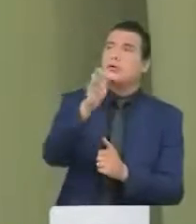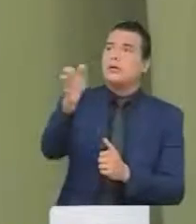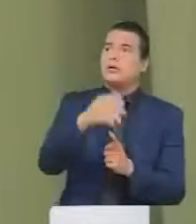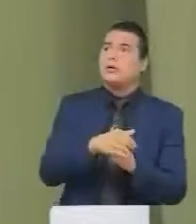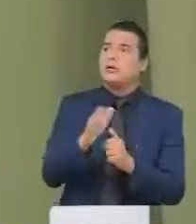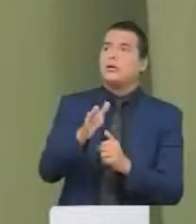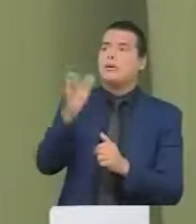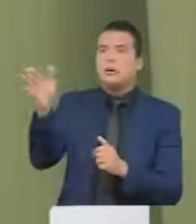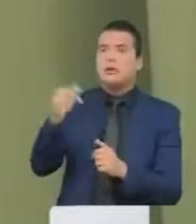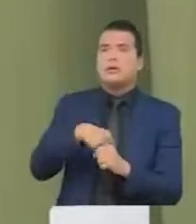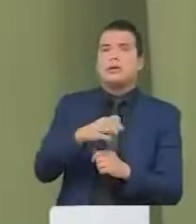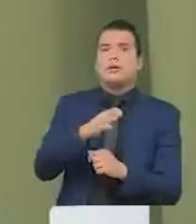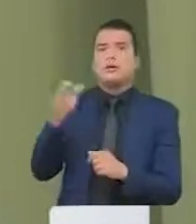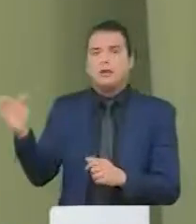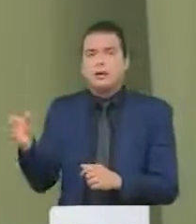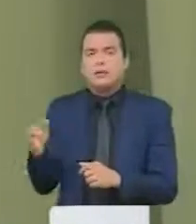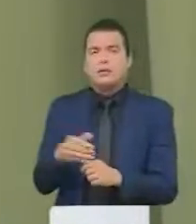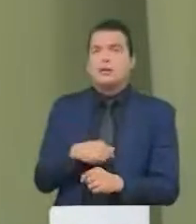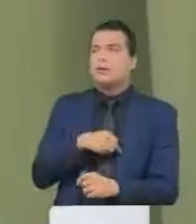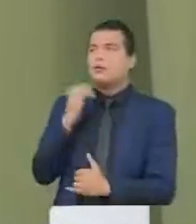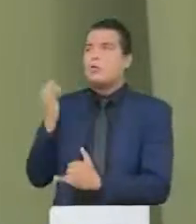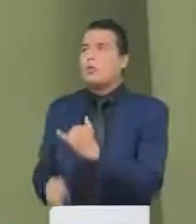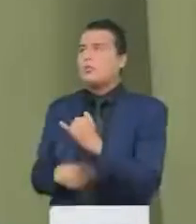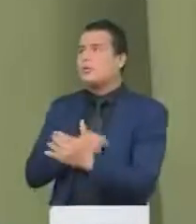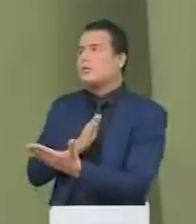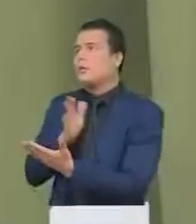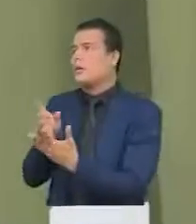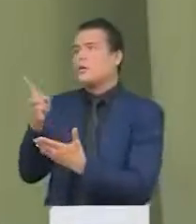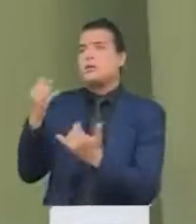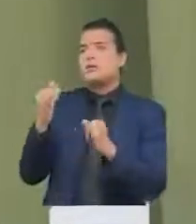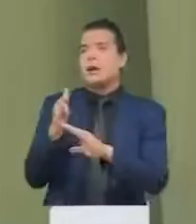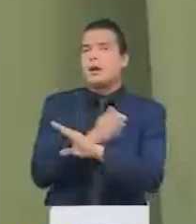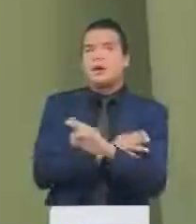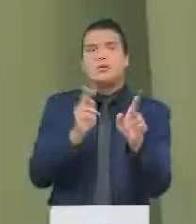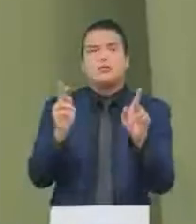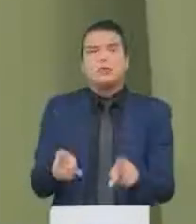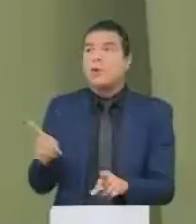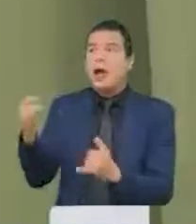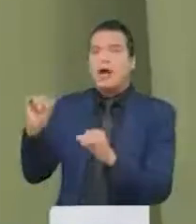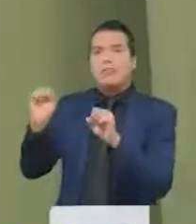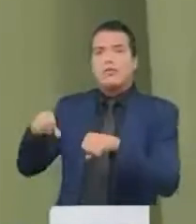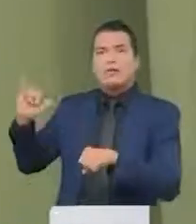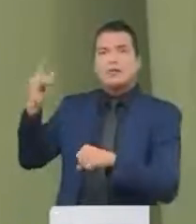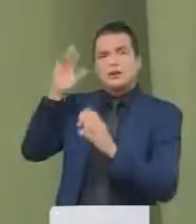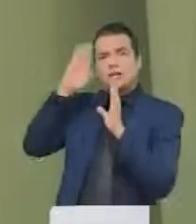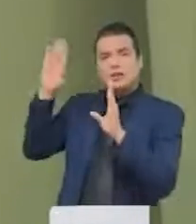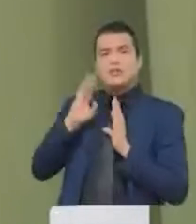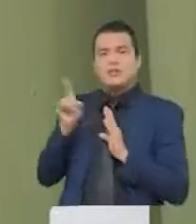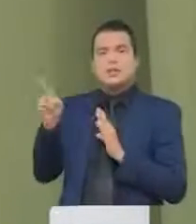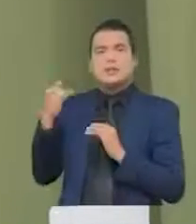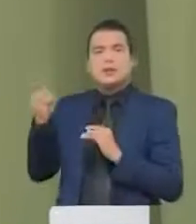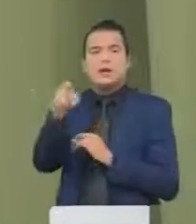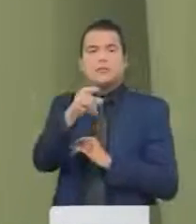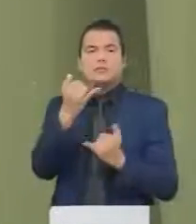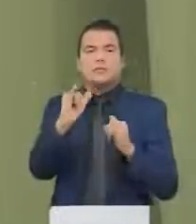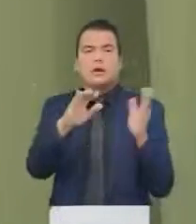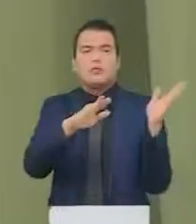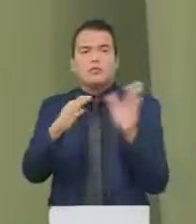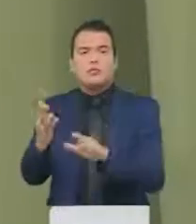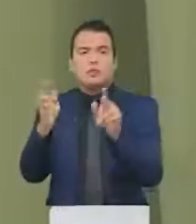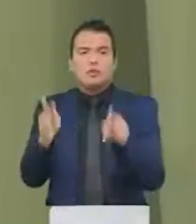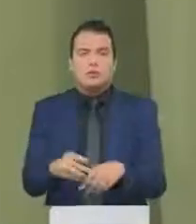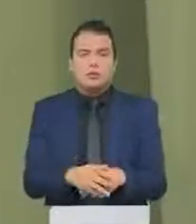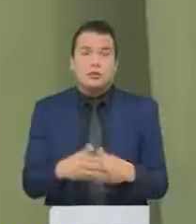lastimosamente ya no está nuestro familiar querido porque no hay un servicio oportuno entonces tenemos una cobertura